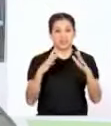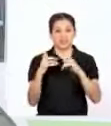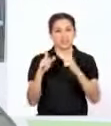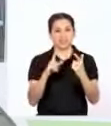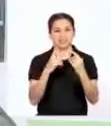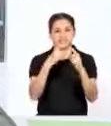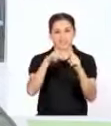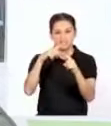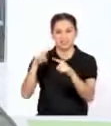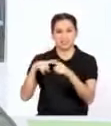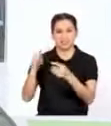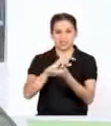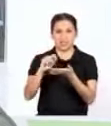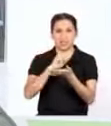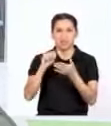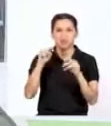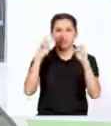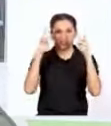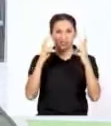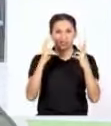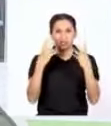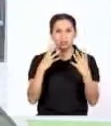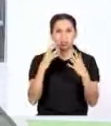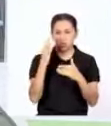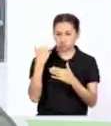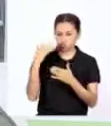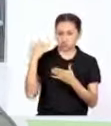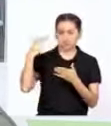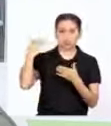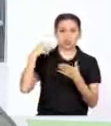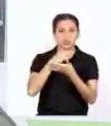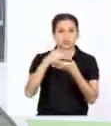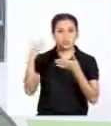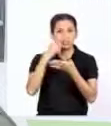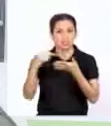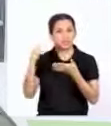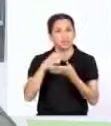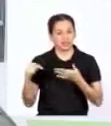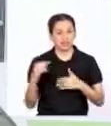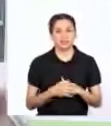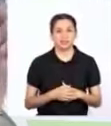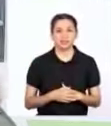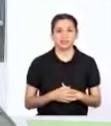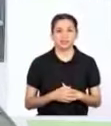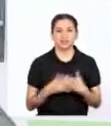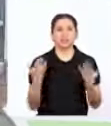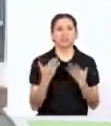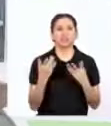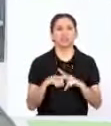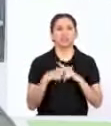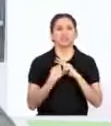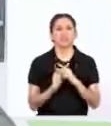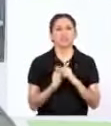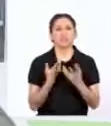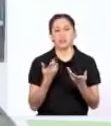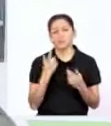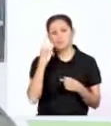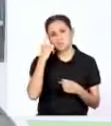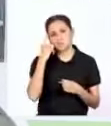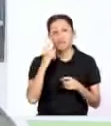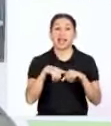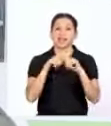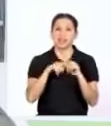Aquí tengo varios apuntes de los temas que hemos venido desarrollando durante las últimas semanas. ¿Por dónde debería